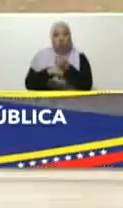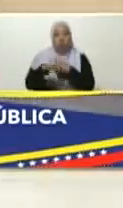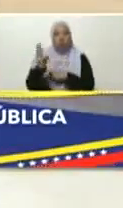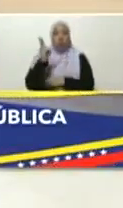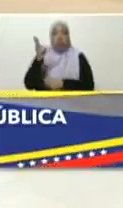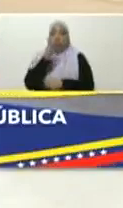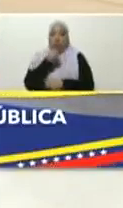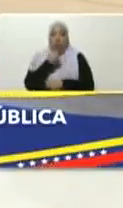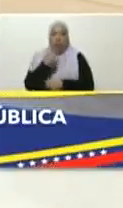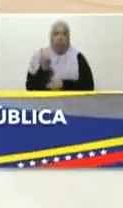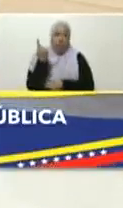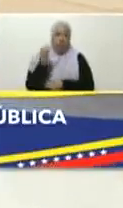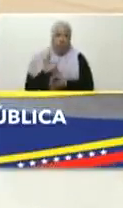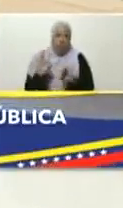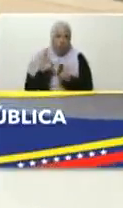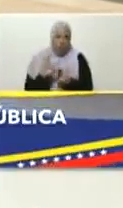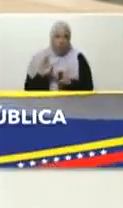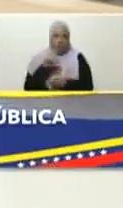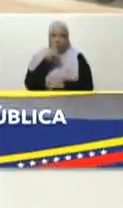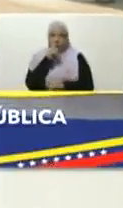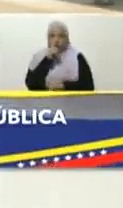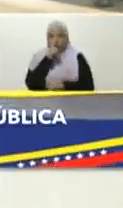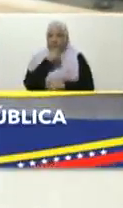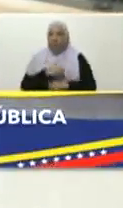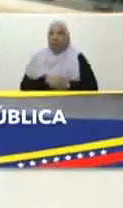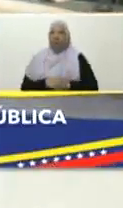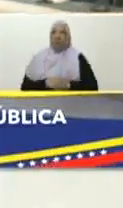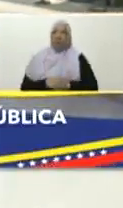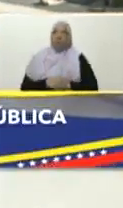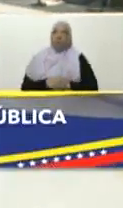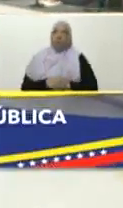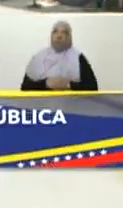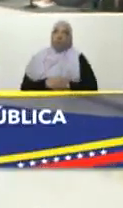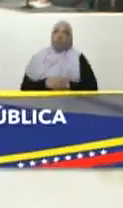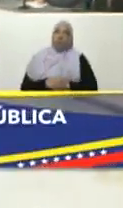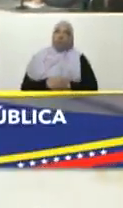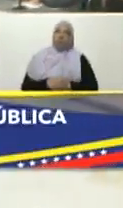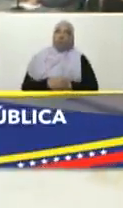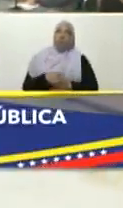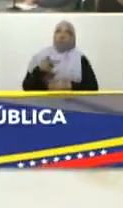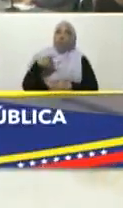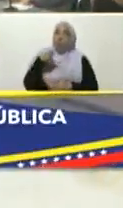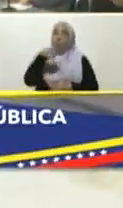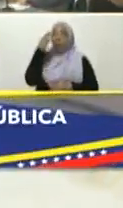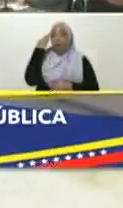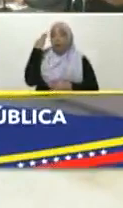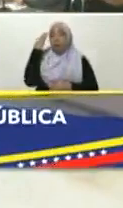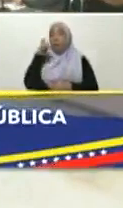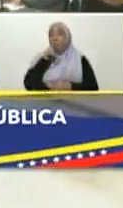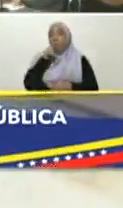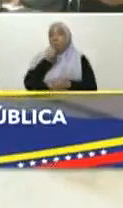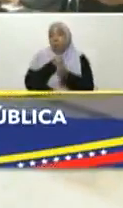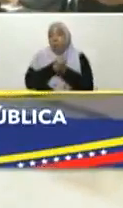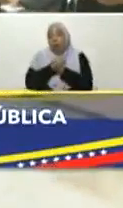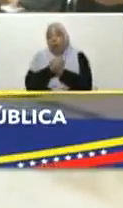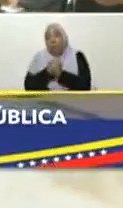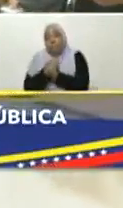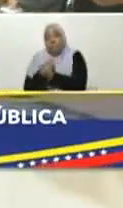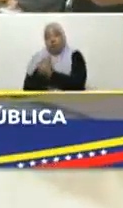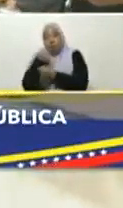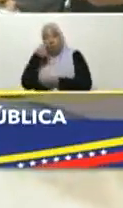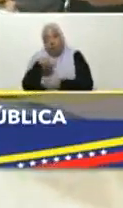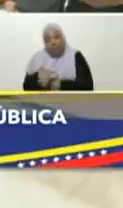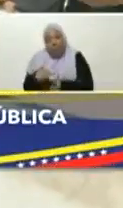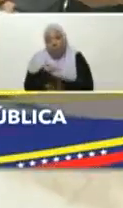que eso es algo que no se puede pagar con dinero, pero con amor, cariño y